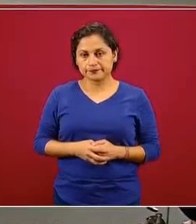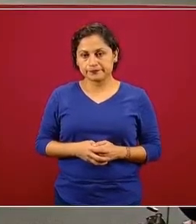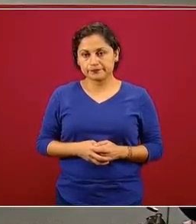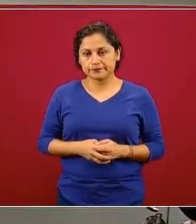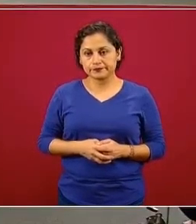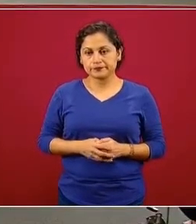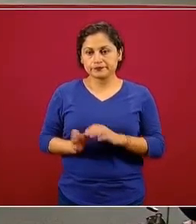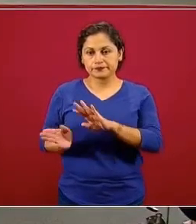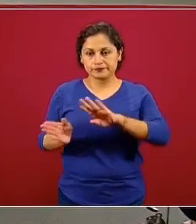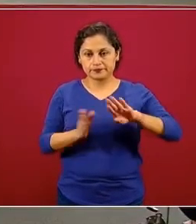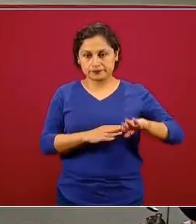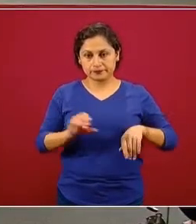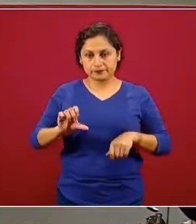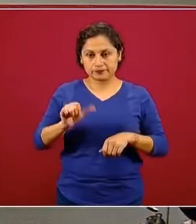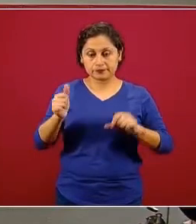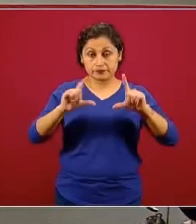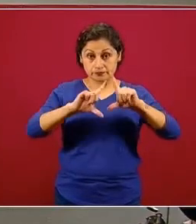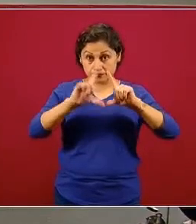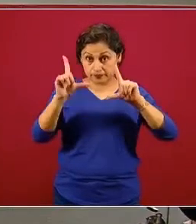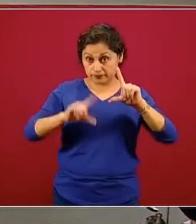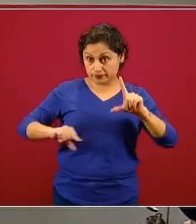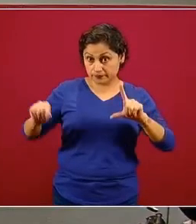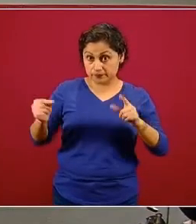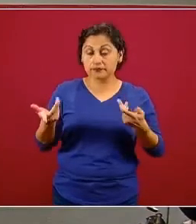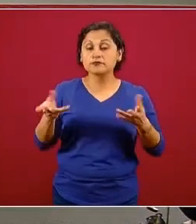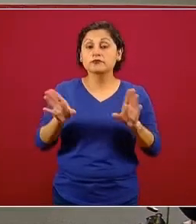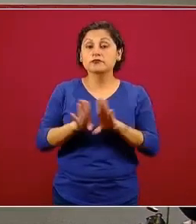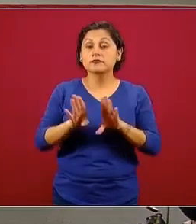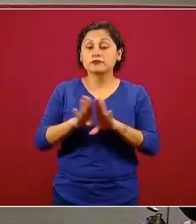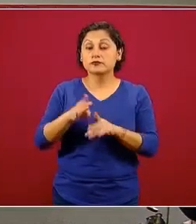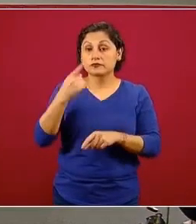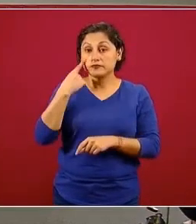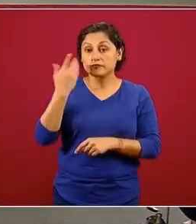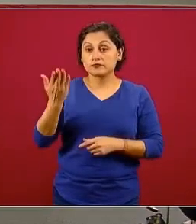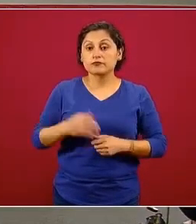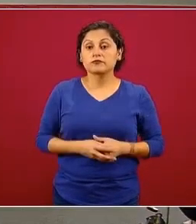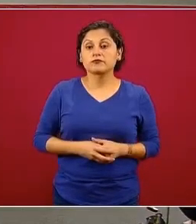el panorama nacional. Aquí hay buenas noticias.